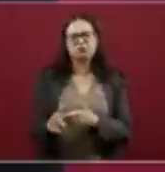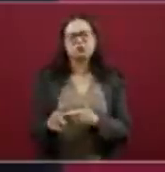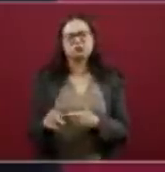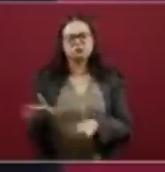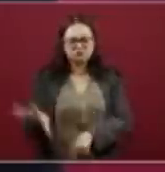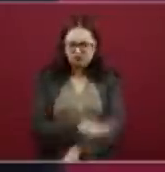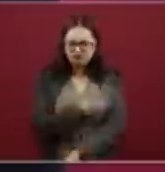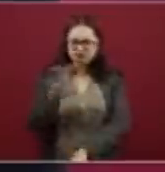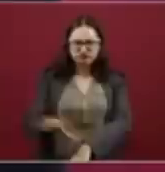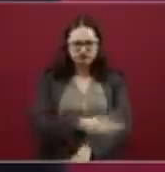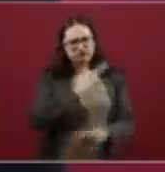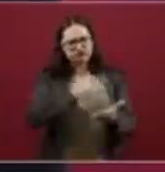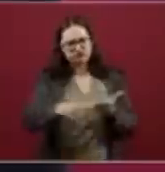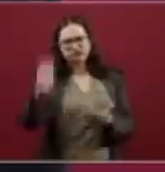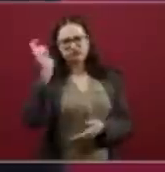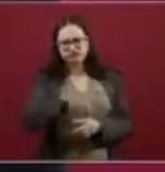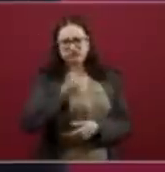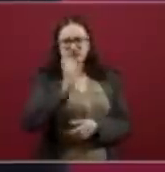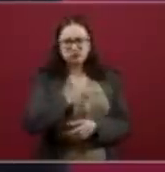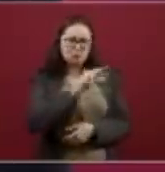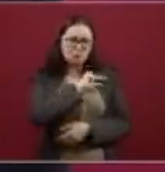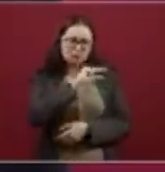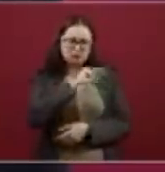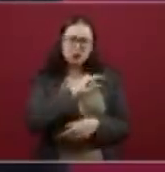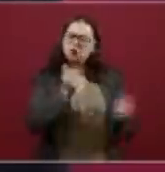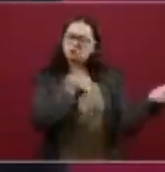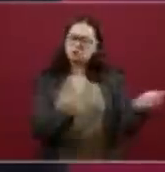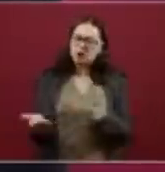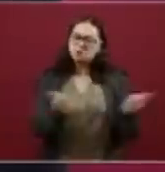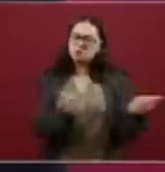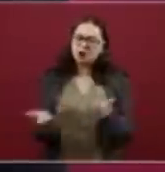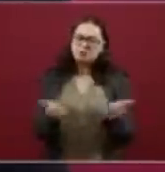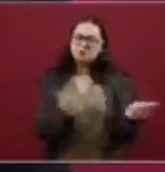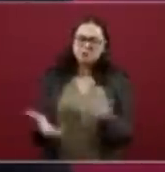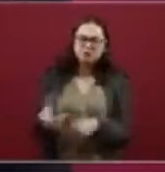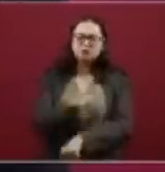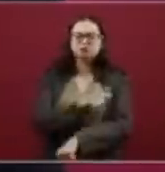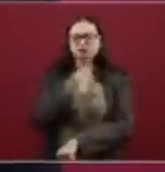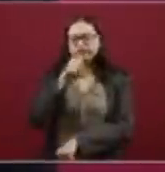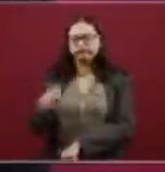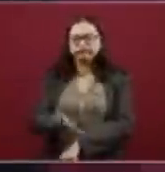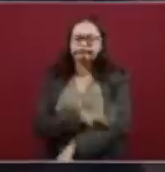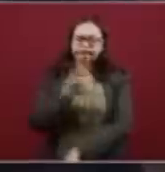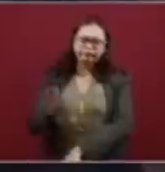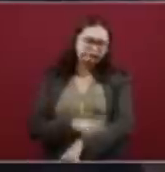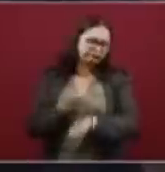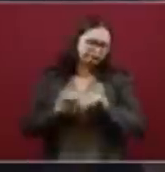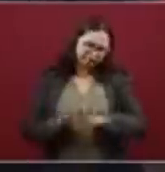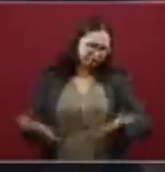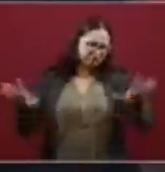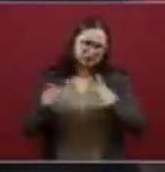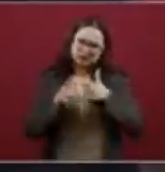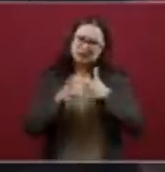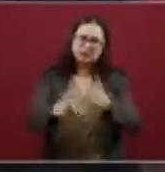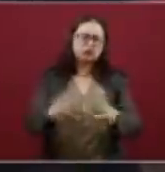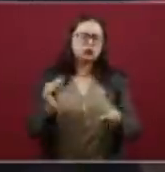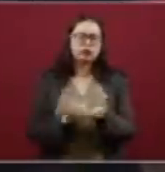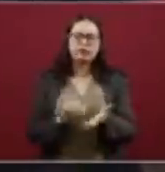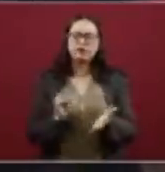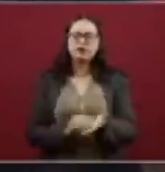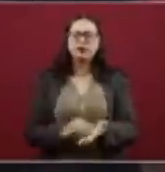energía eléctrica a empresas particulares, y hay la posibilidad de